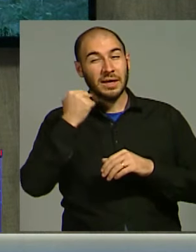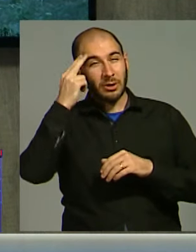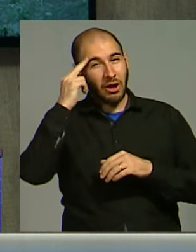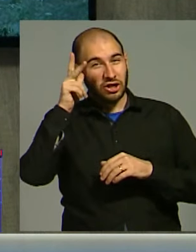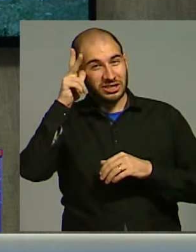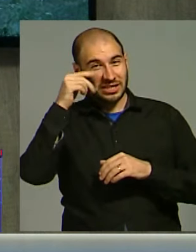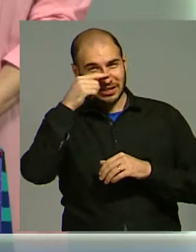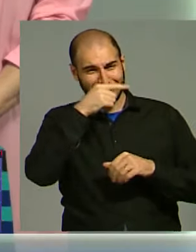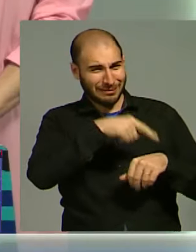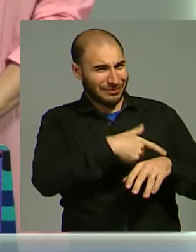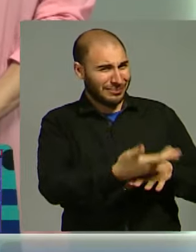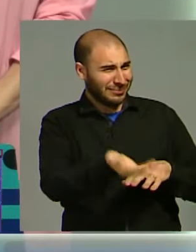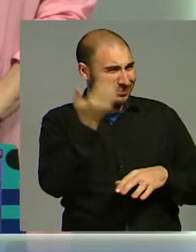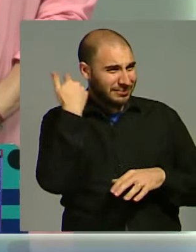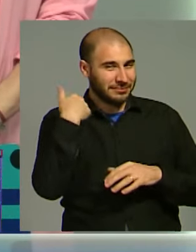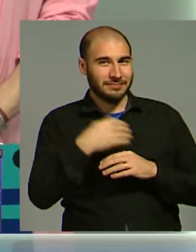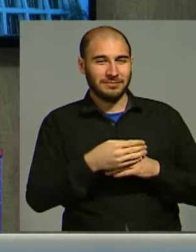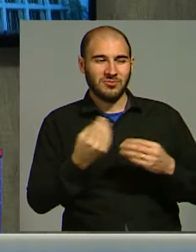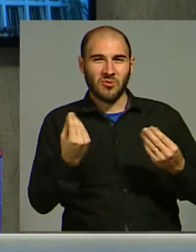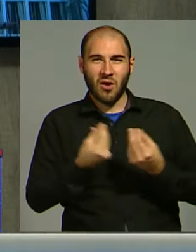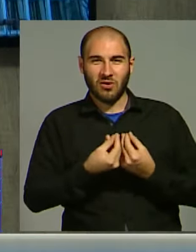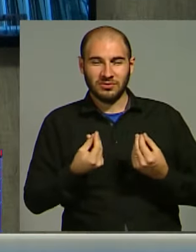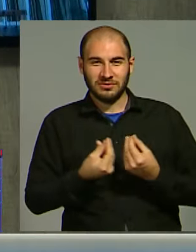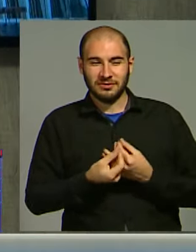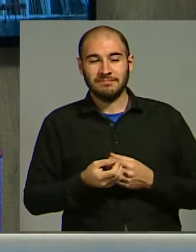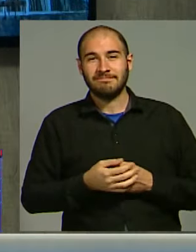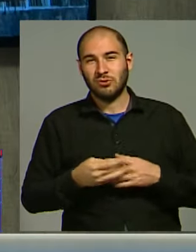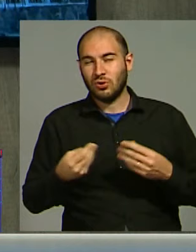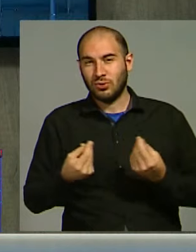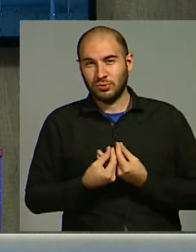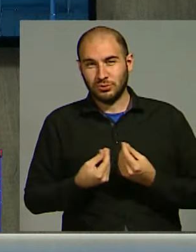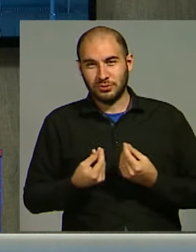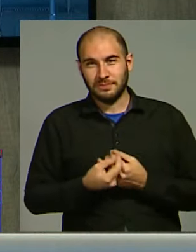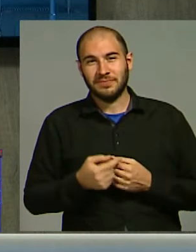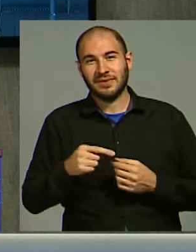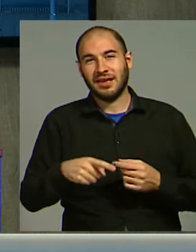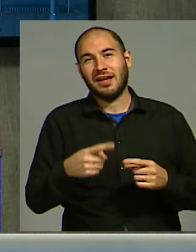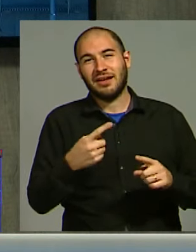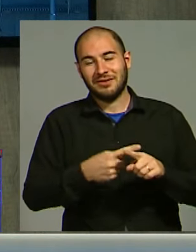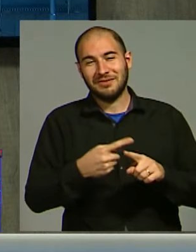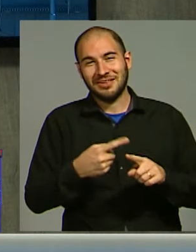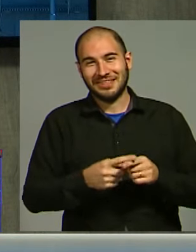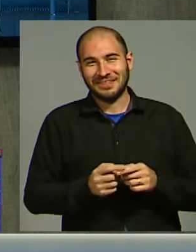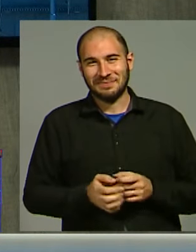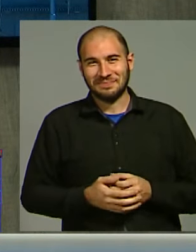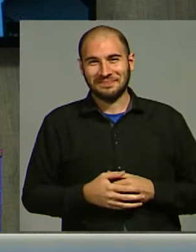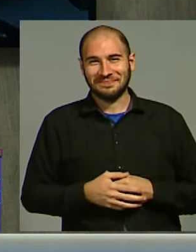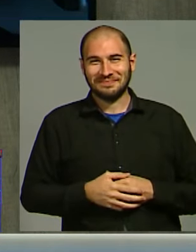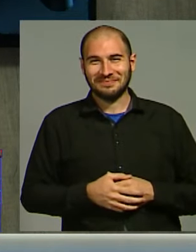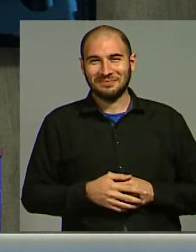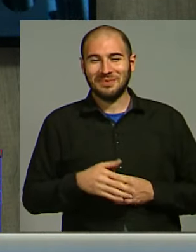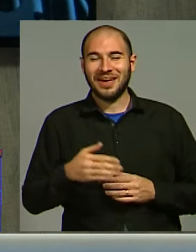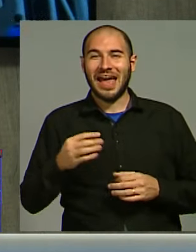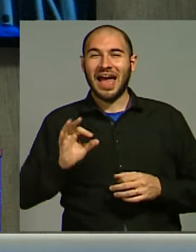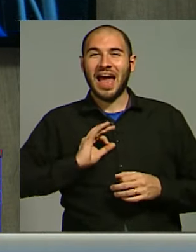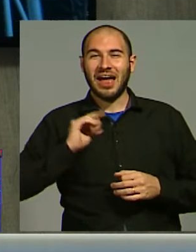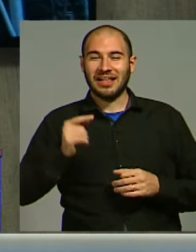1987. Wow, así mucho que, tiempo, ¿no? Un montón. 30 años de colonia, sí. Un montón. Entonces, bueno, se festejó, obviamente. Participaron en este